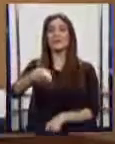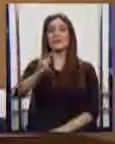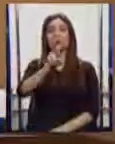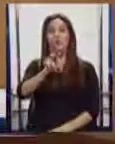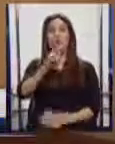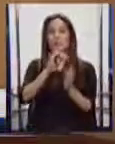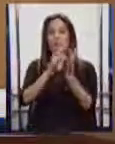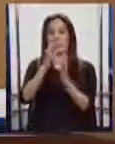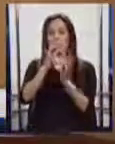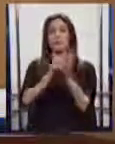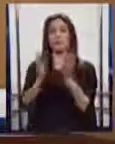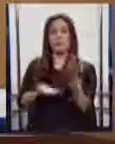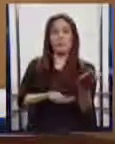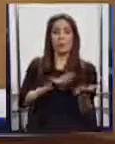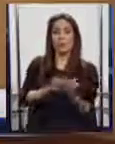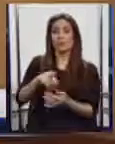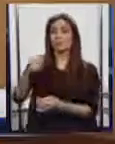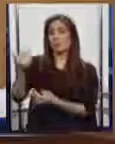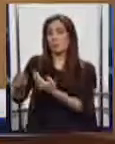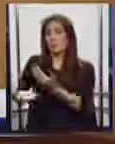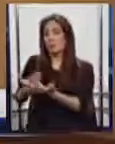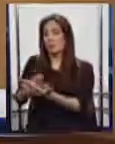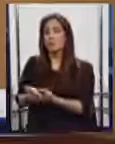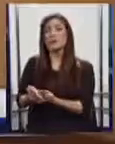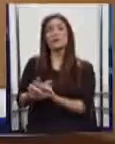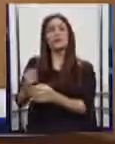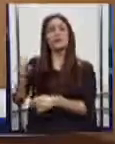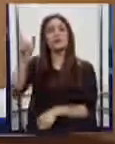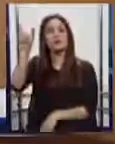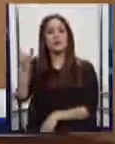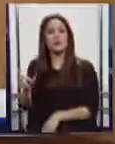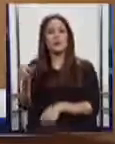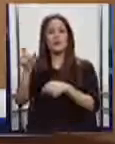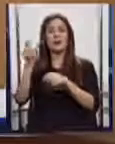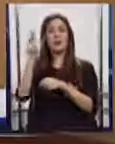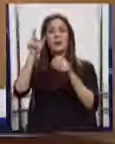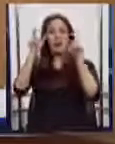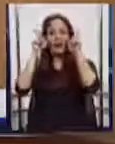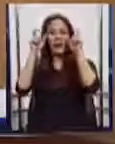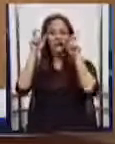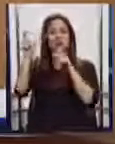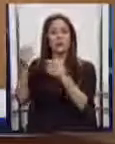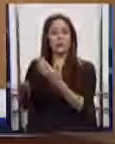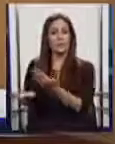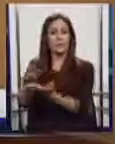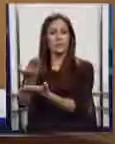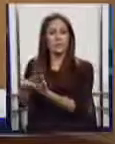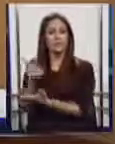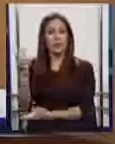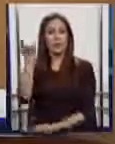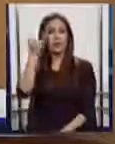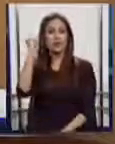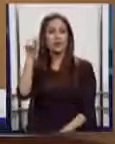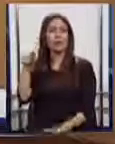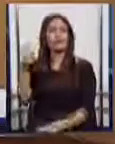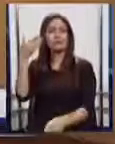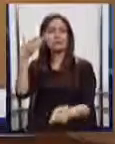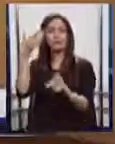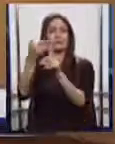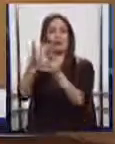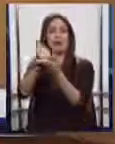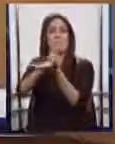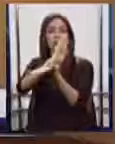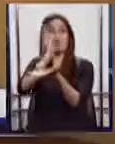abundan en sus propuestas y una de ellas, la presentada por el candidato de Creo en Alianza con Suma, Guillermo Lasso, apunta a convocar una